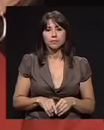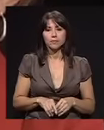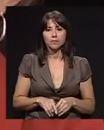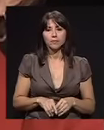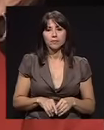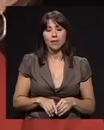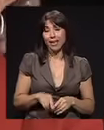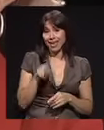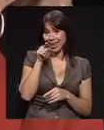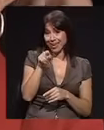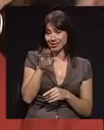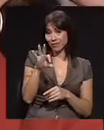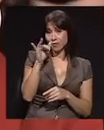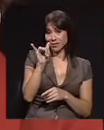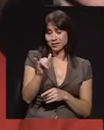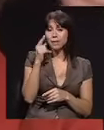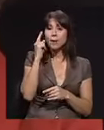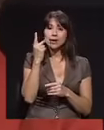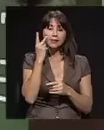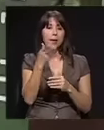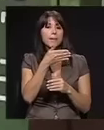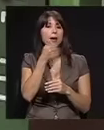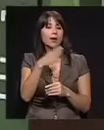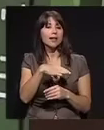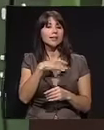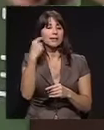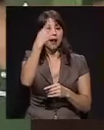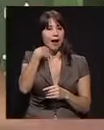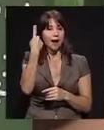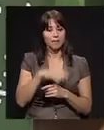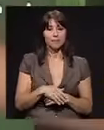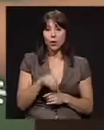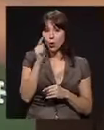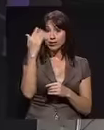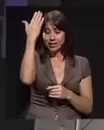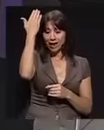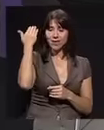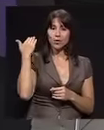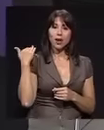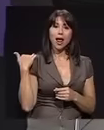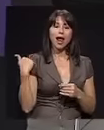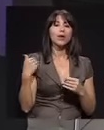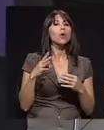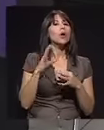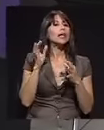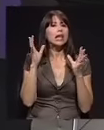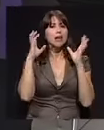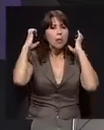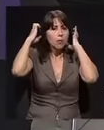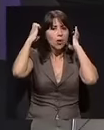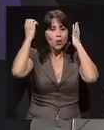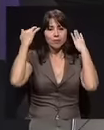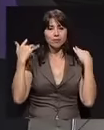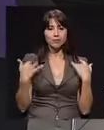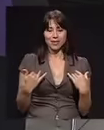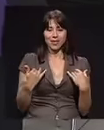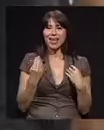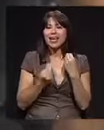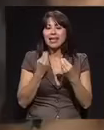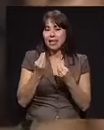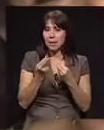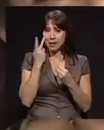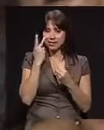Es para perfilar las facciones de la cara. Si usted tiene el cabello largo y desea usarlo suelto, puede aplicar el siguiente consejo que